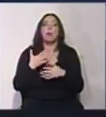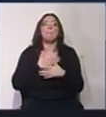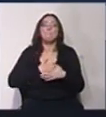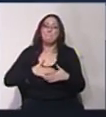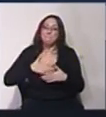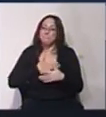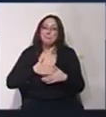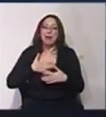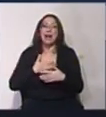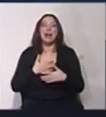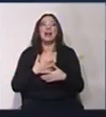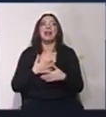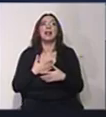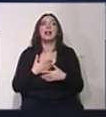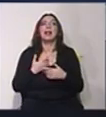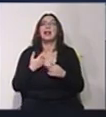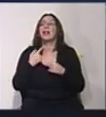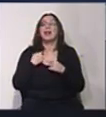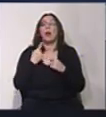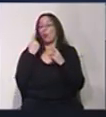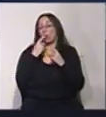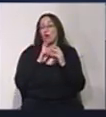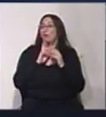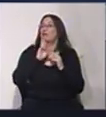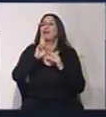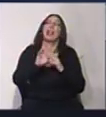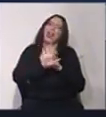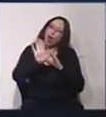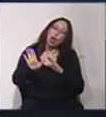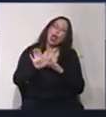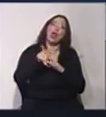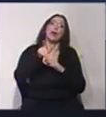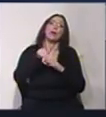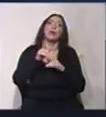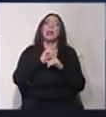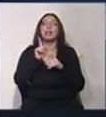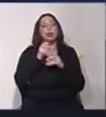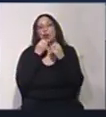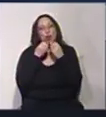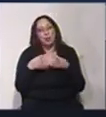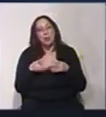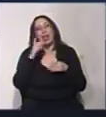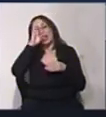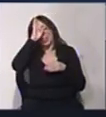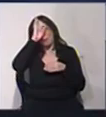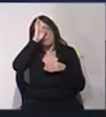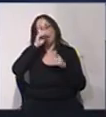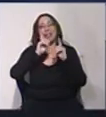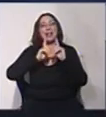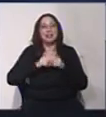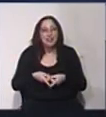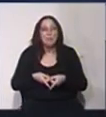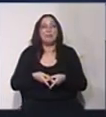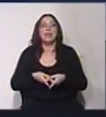mal. Y el reflejo de uno es tipo, no, pero... Y eso no está bueno. O sea, tenemos que aprender también, ¿no? A